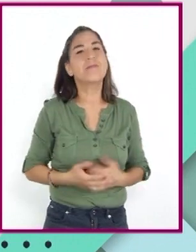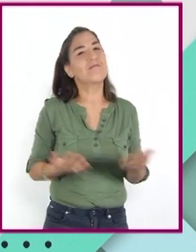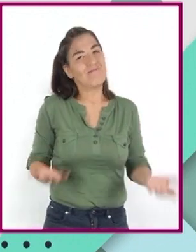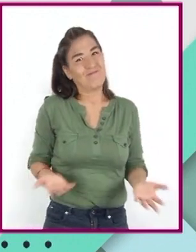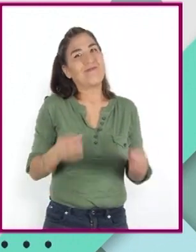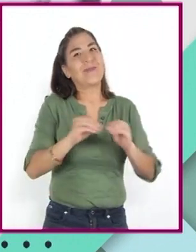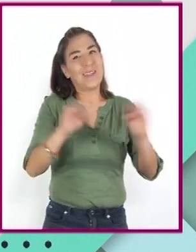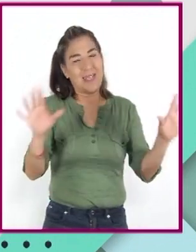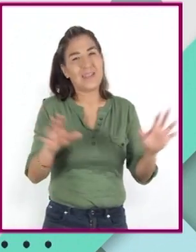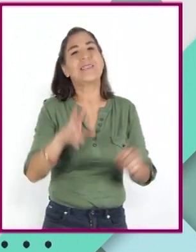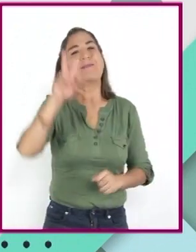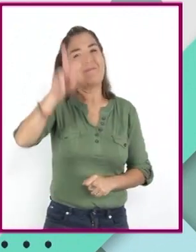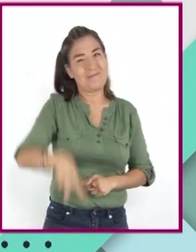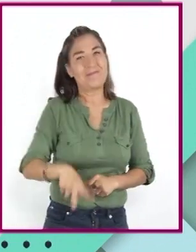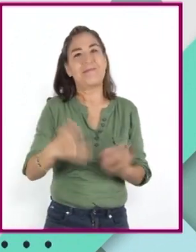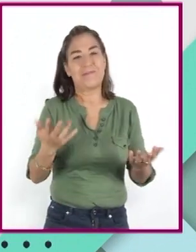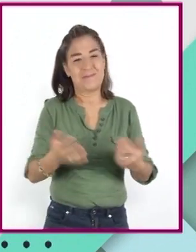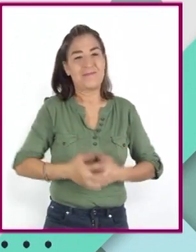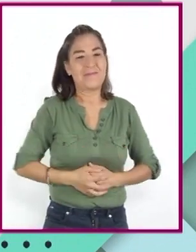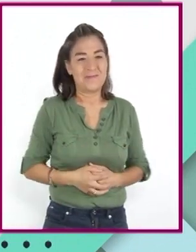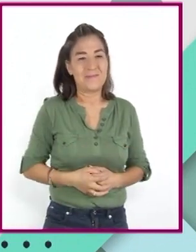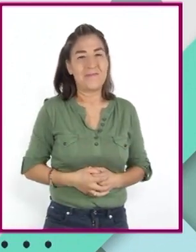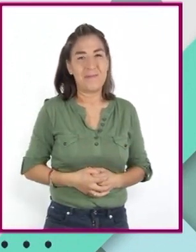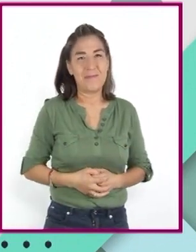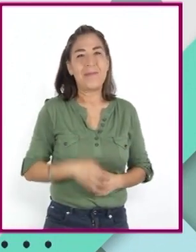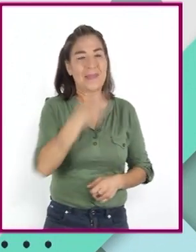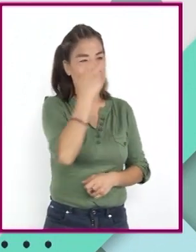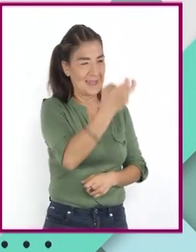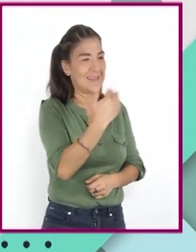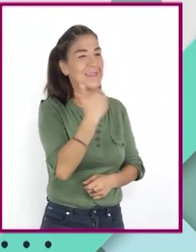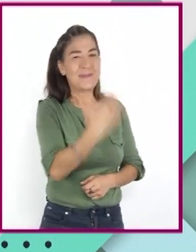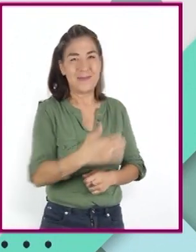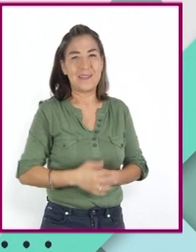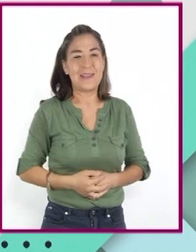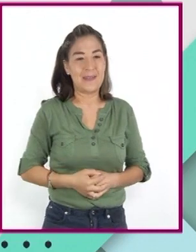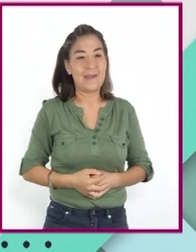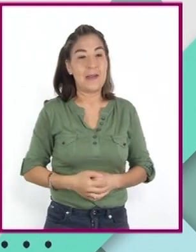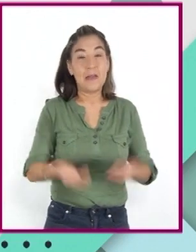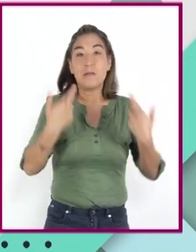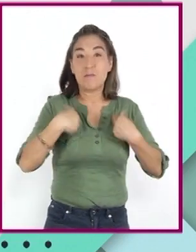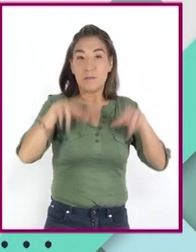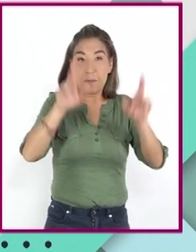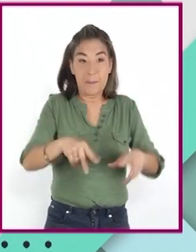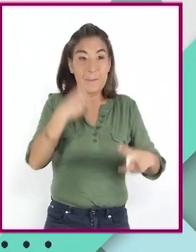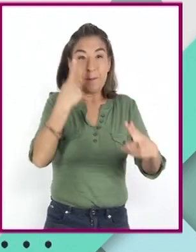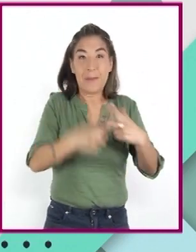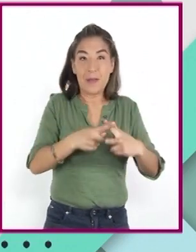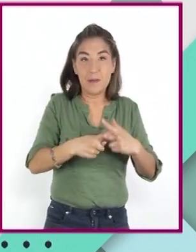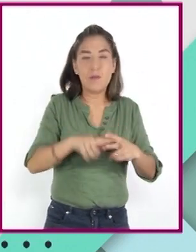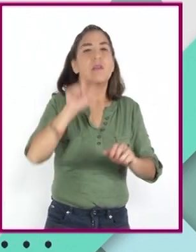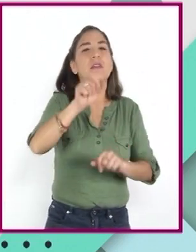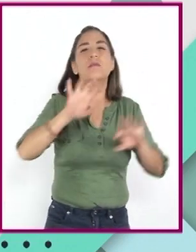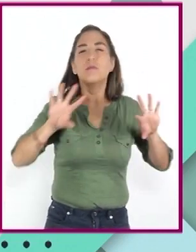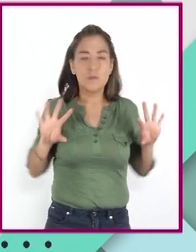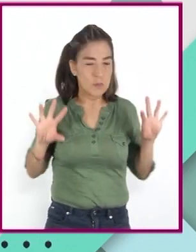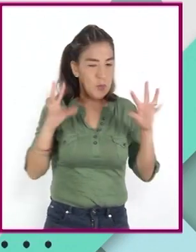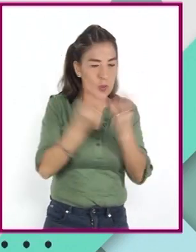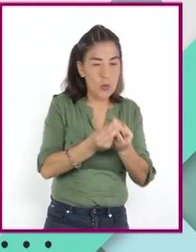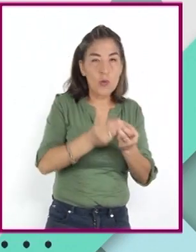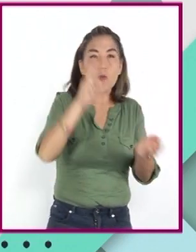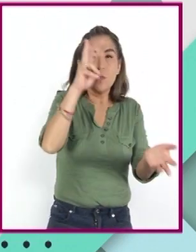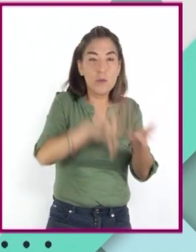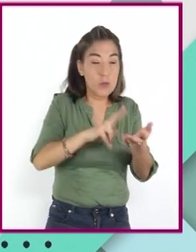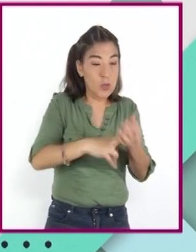Claro, eso es cierto. ¡Exacto! La expresión algebraica es un conjunto de